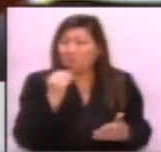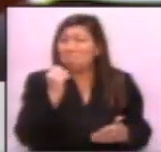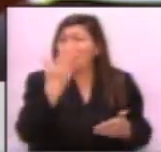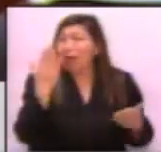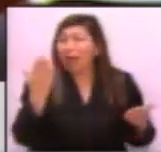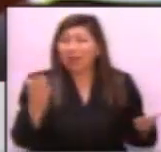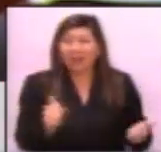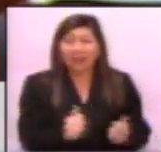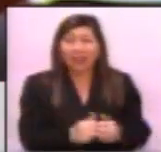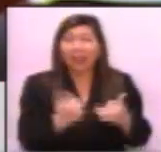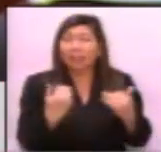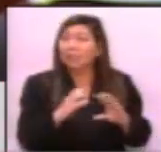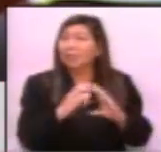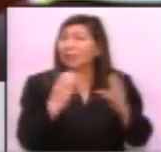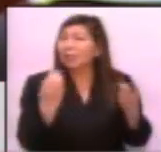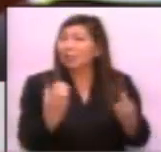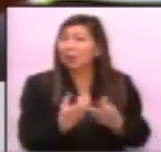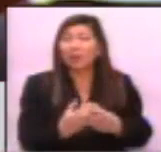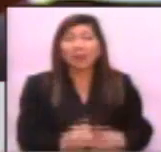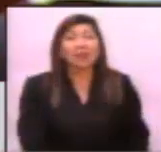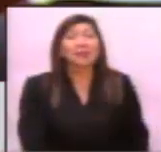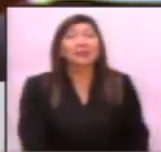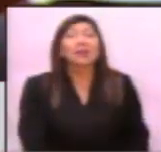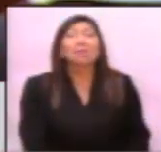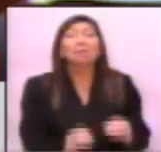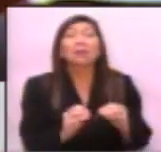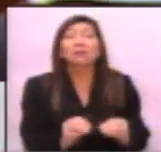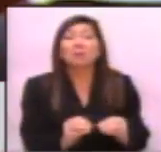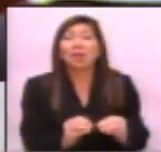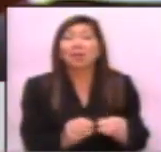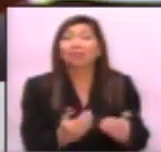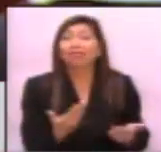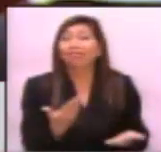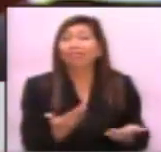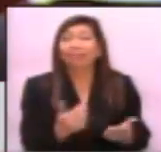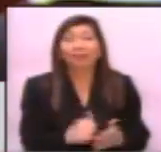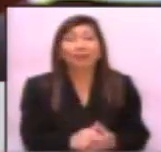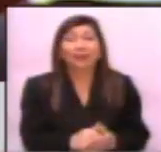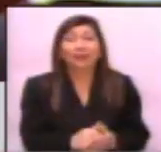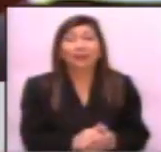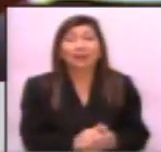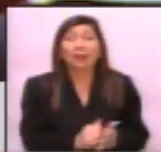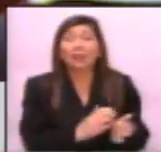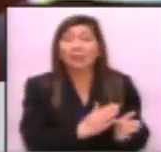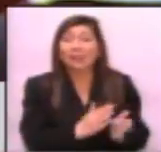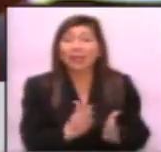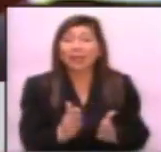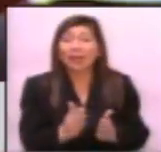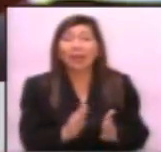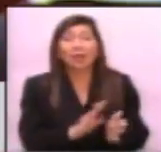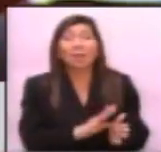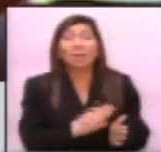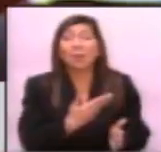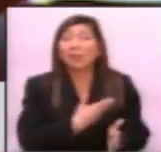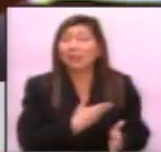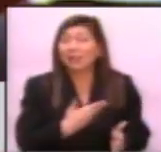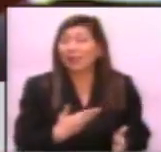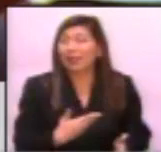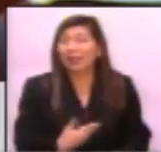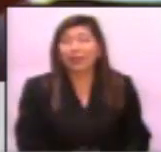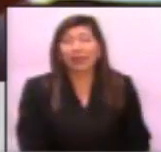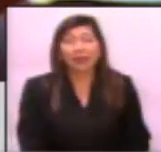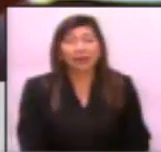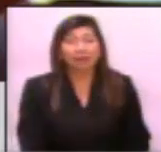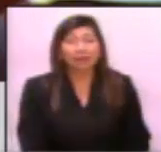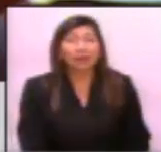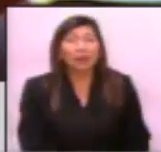dictatorial, este Congreso dio el primer paso de la moción de vacancia. De